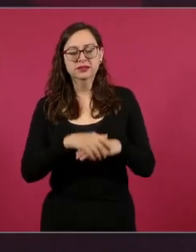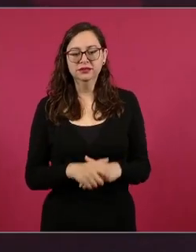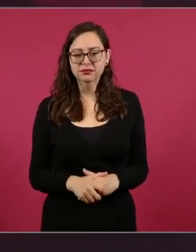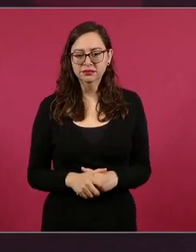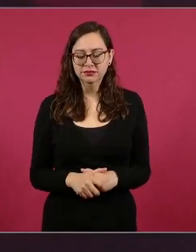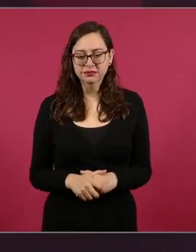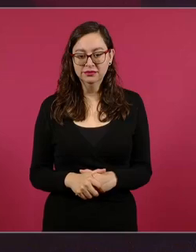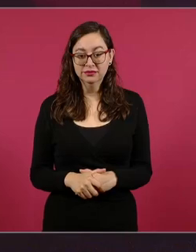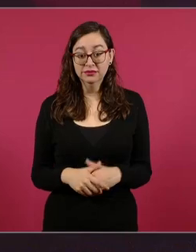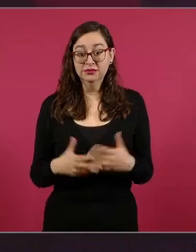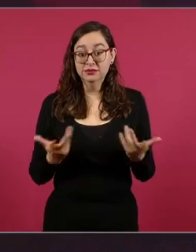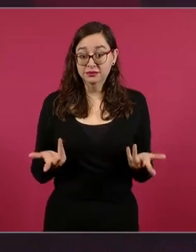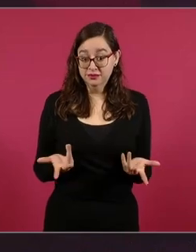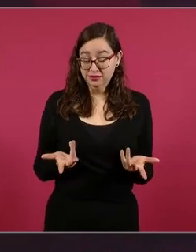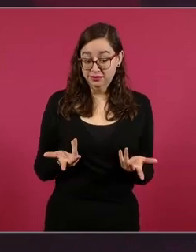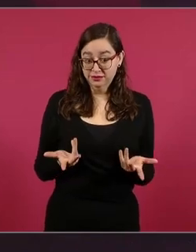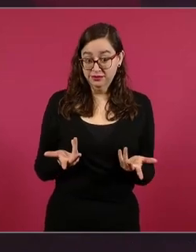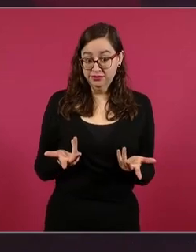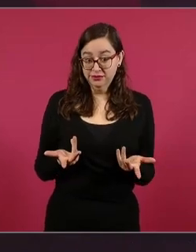y